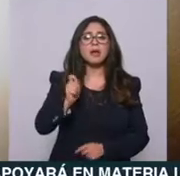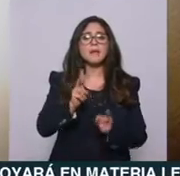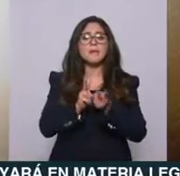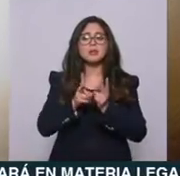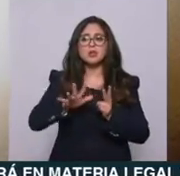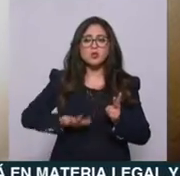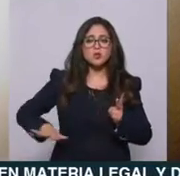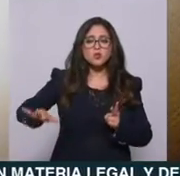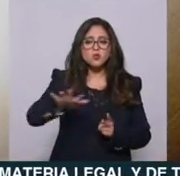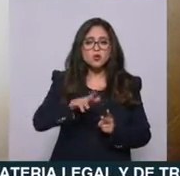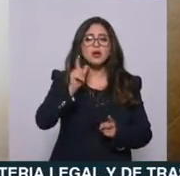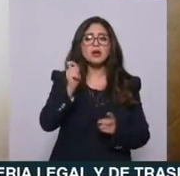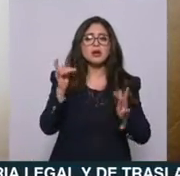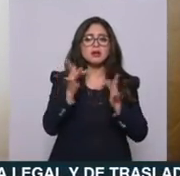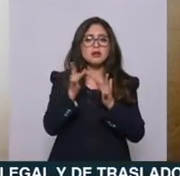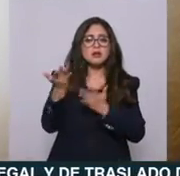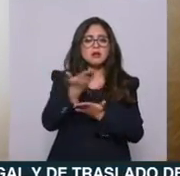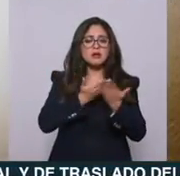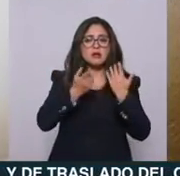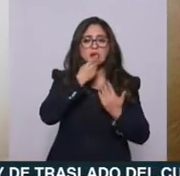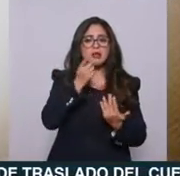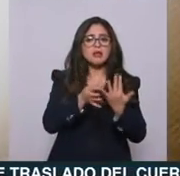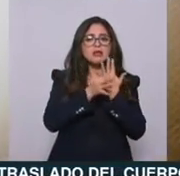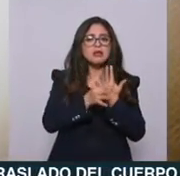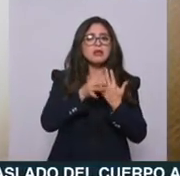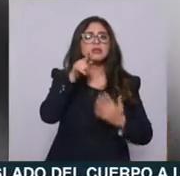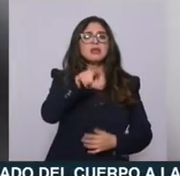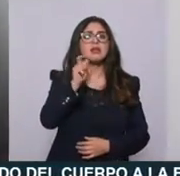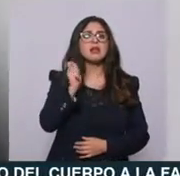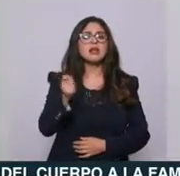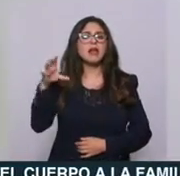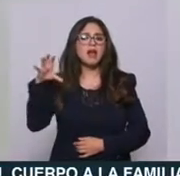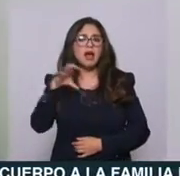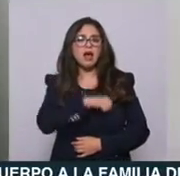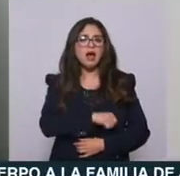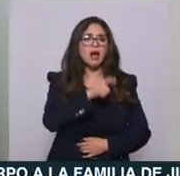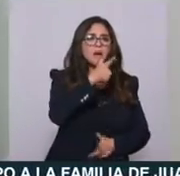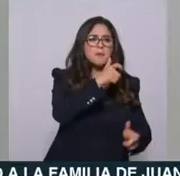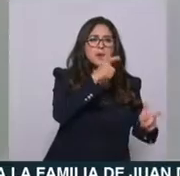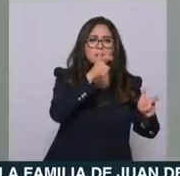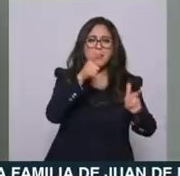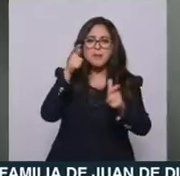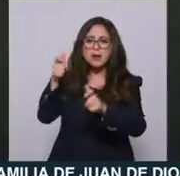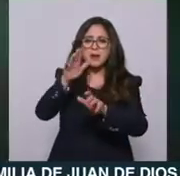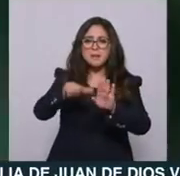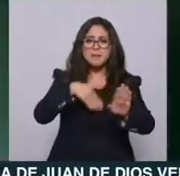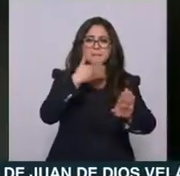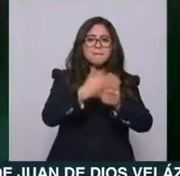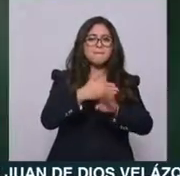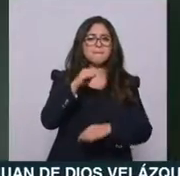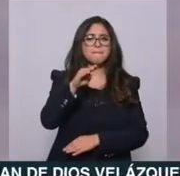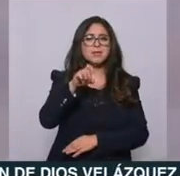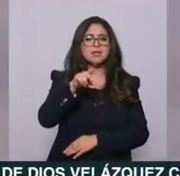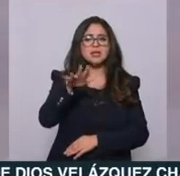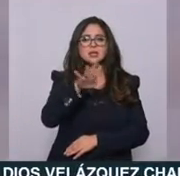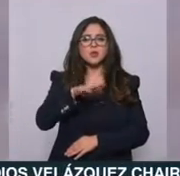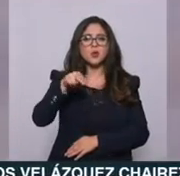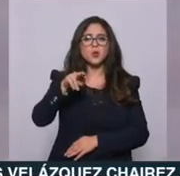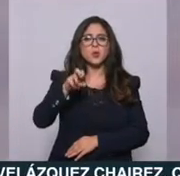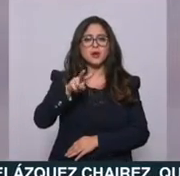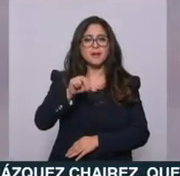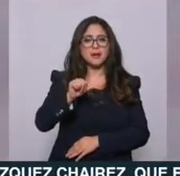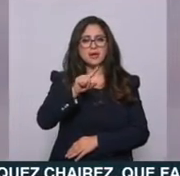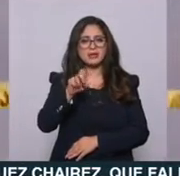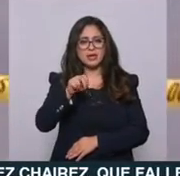zona y cuyo rastreo en redes sociales indicó cierta fascinación por los recientes tiroteos contra mezquitas en Nueva Zelanda. Otros